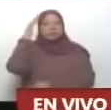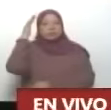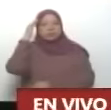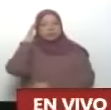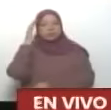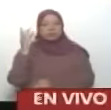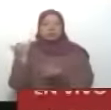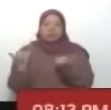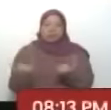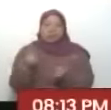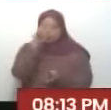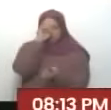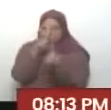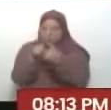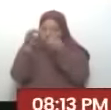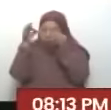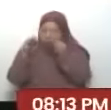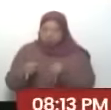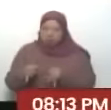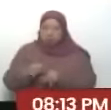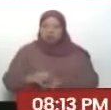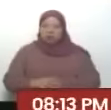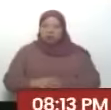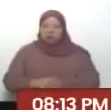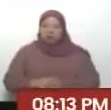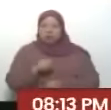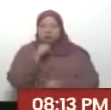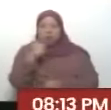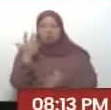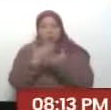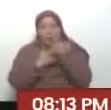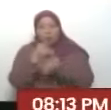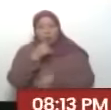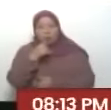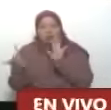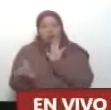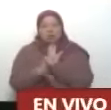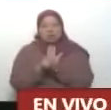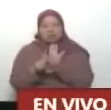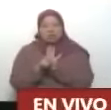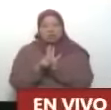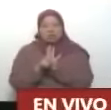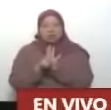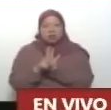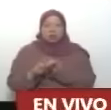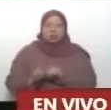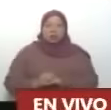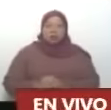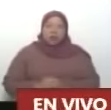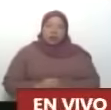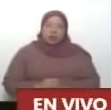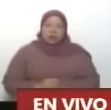nos proponemos algo, lo logramos. Bandidos y corruptos en el exterior, que les llegará.